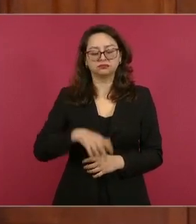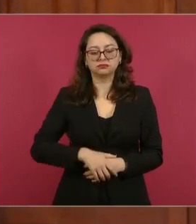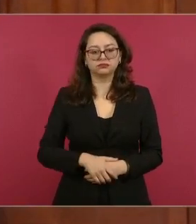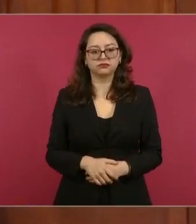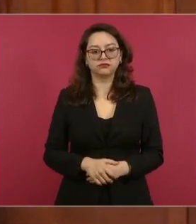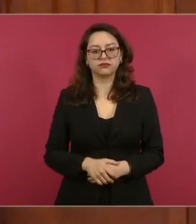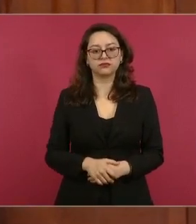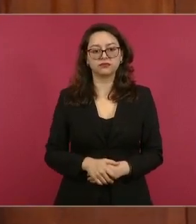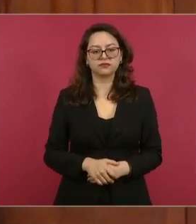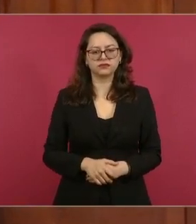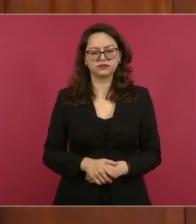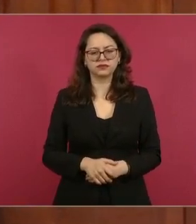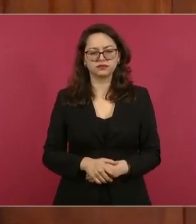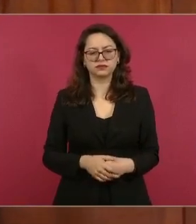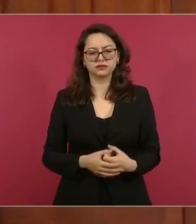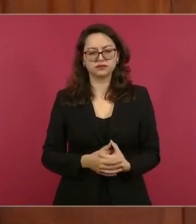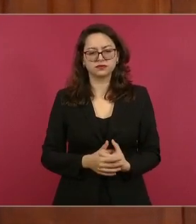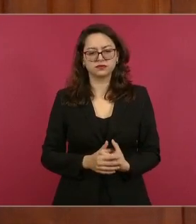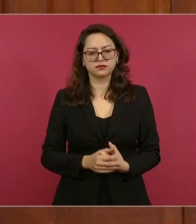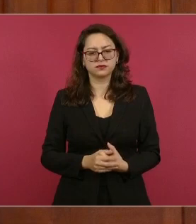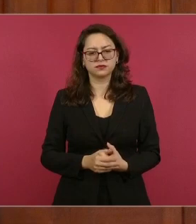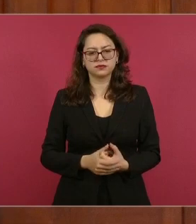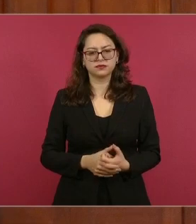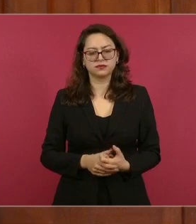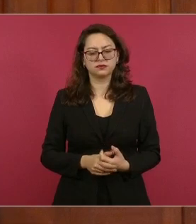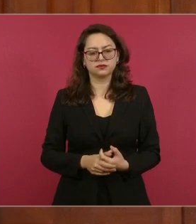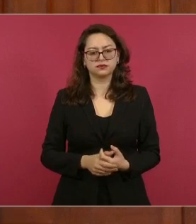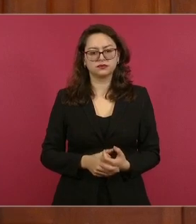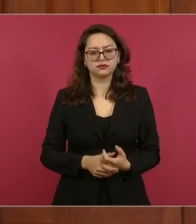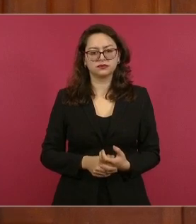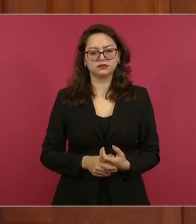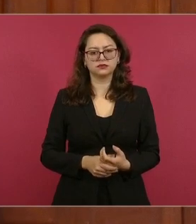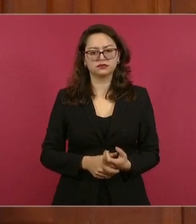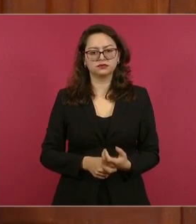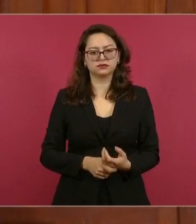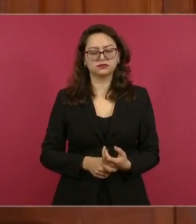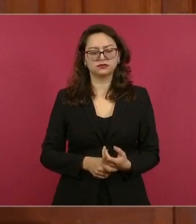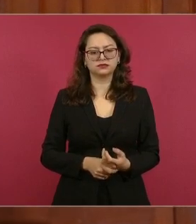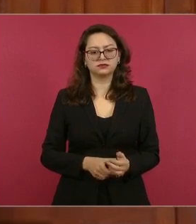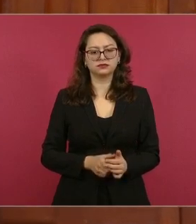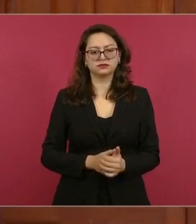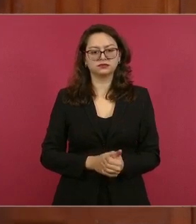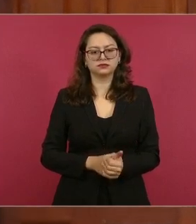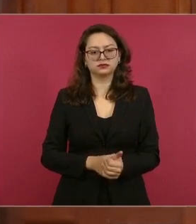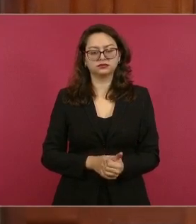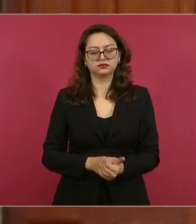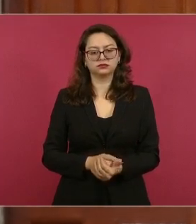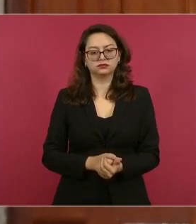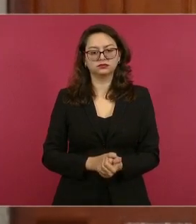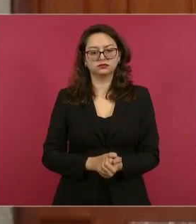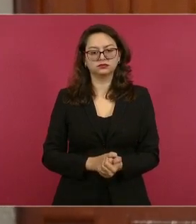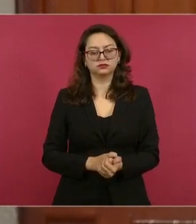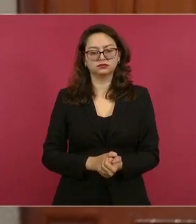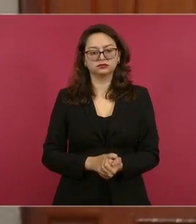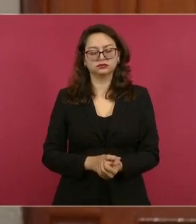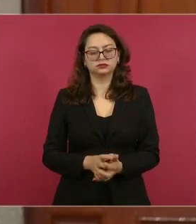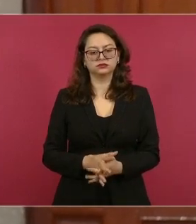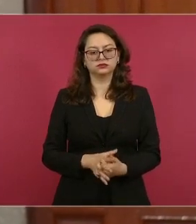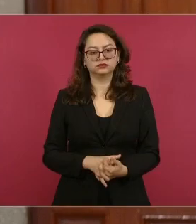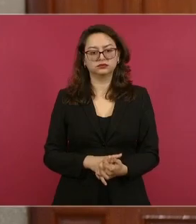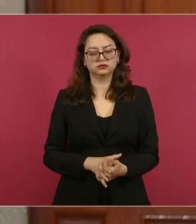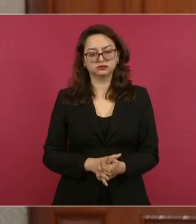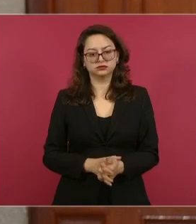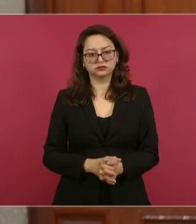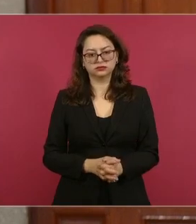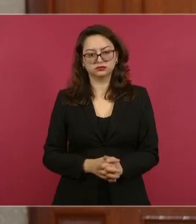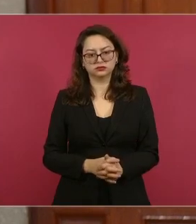hospital de IMSS y había 16… Pero no se habló de muertos. No se habló de muertos. Pero sí en las redes circuló en varios medios de